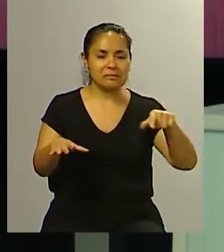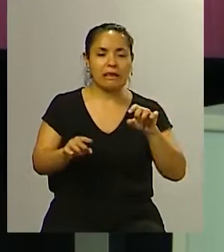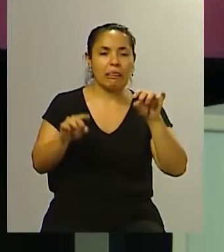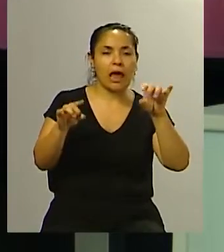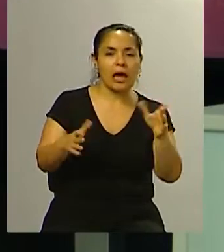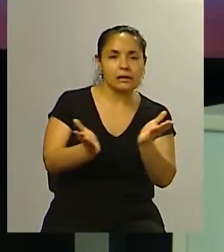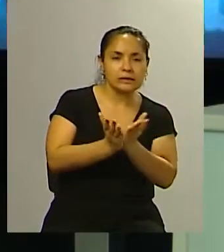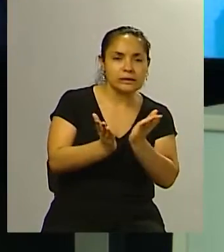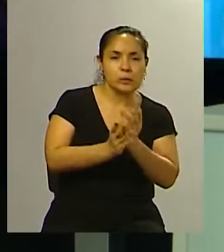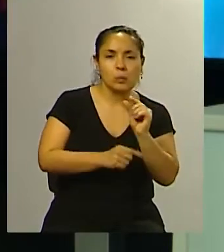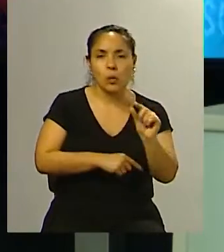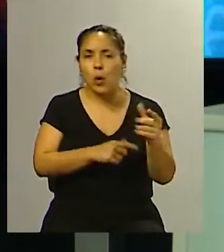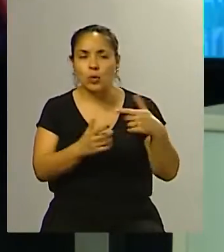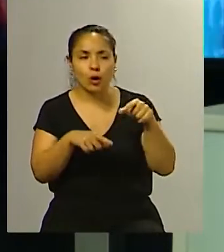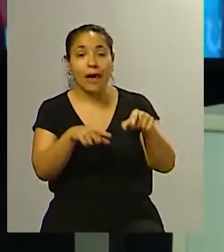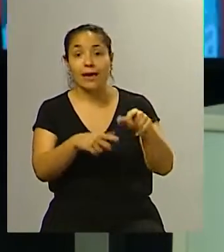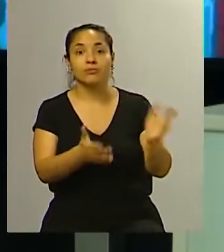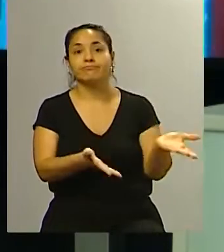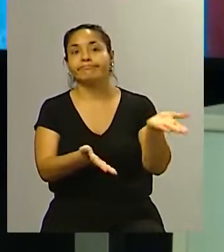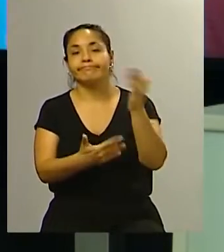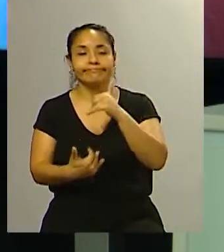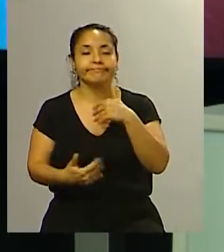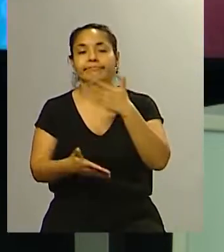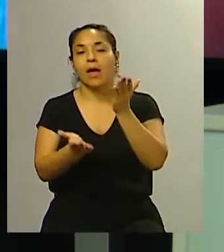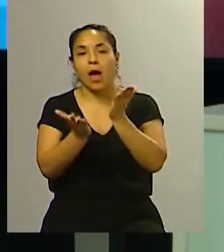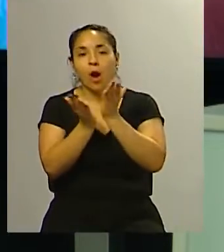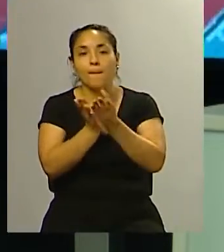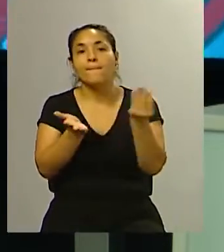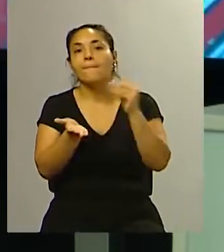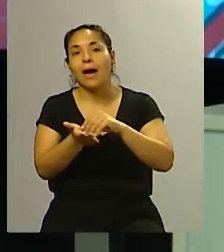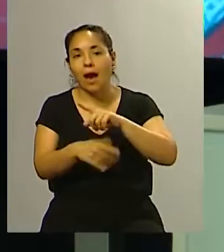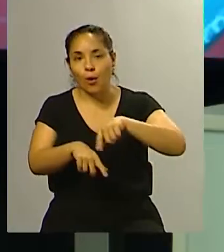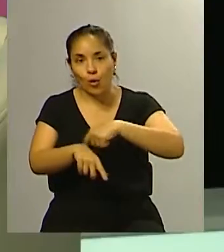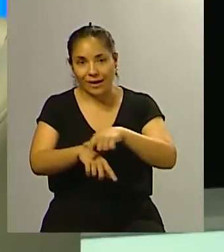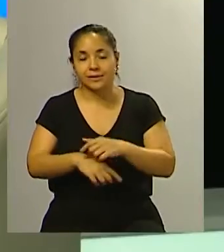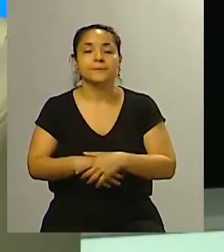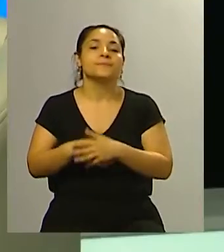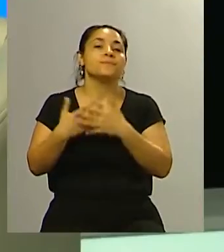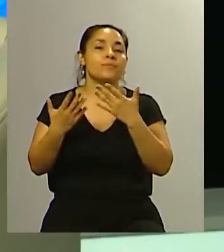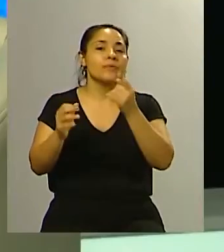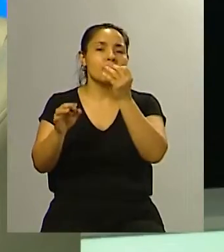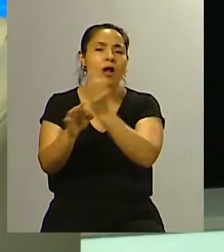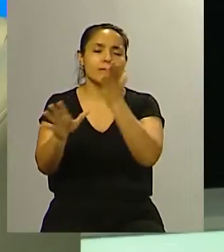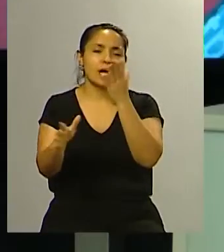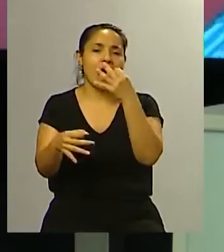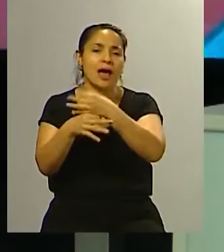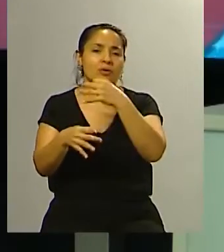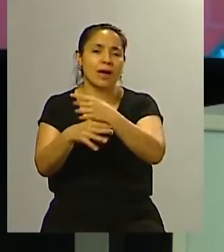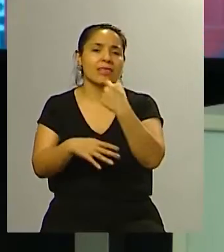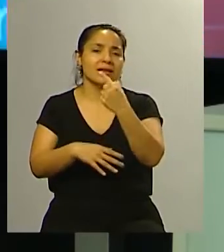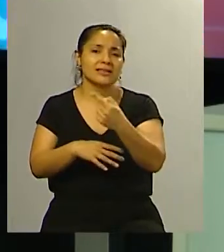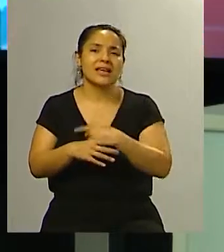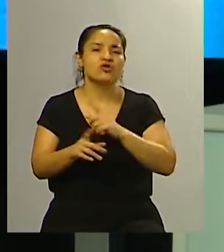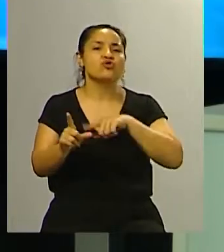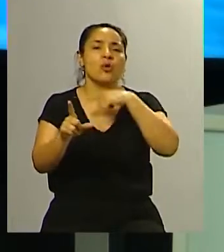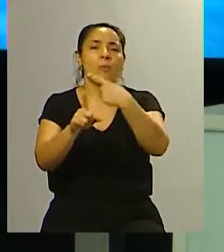esos alumnos y alumnas. ¿Qué opinión te merece esto de, porque incluso hay especialistas en educación que dicen, y bueno, mejor sumar más